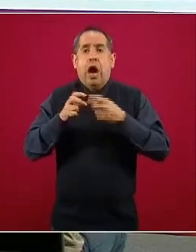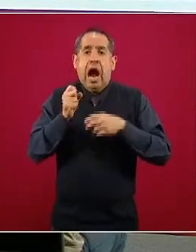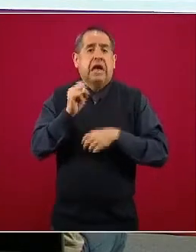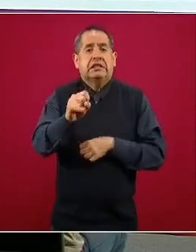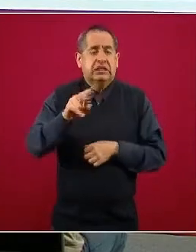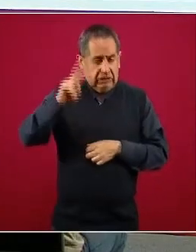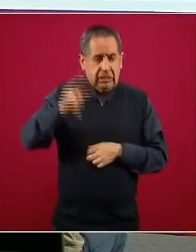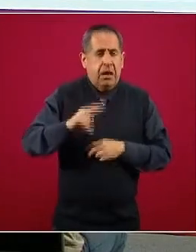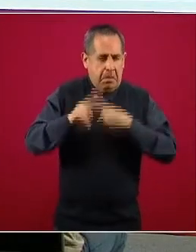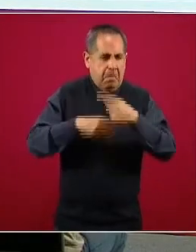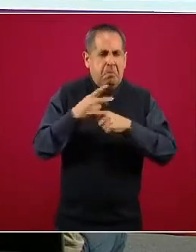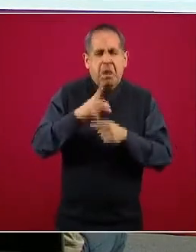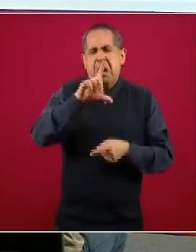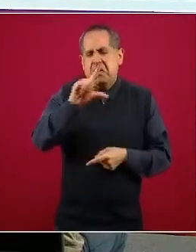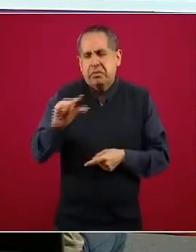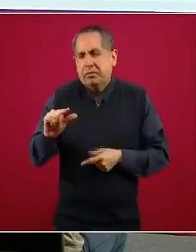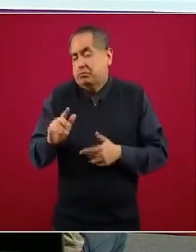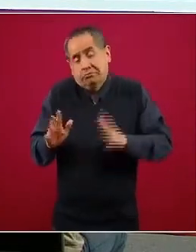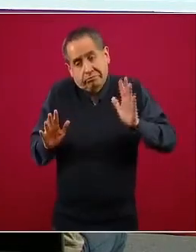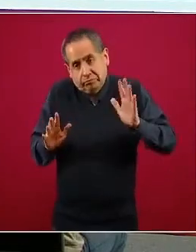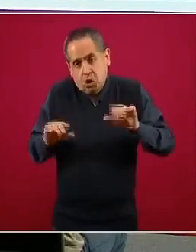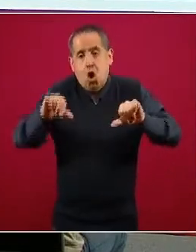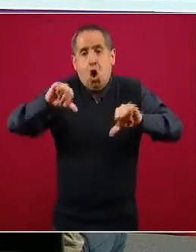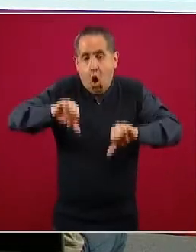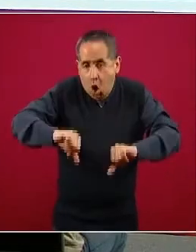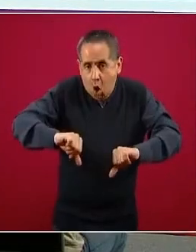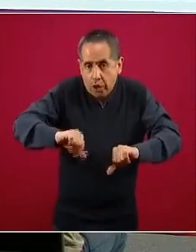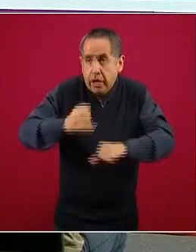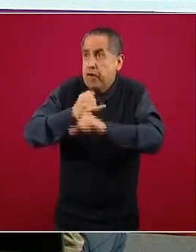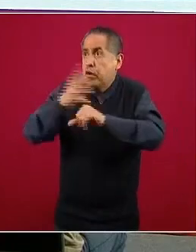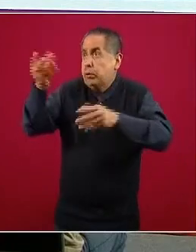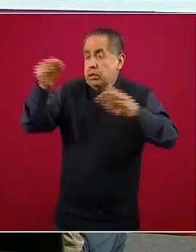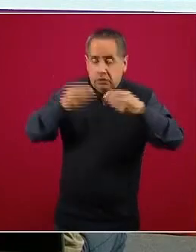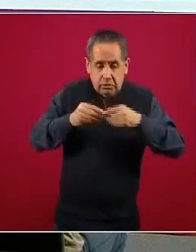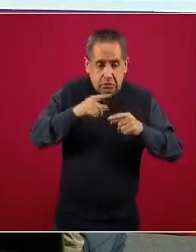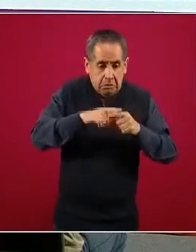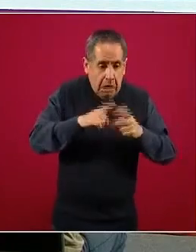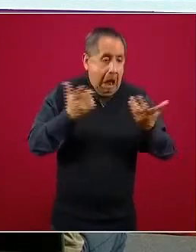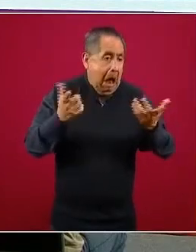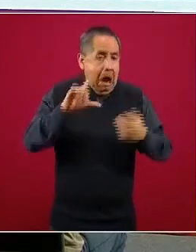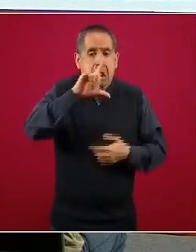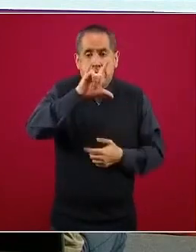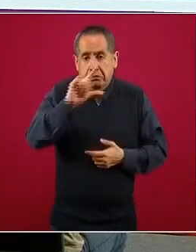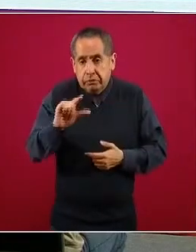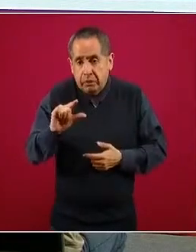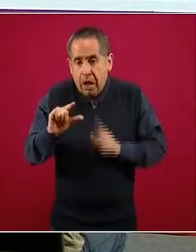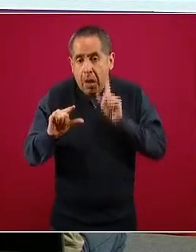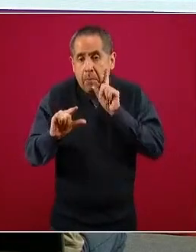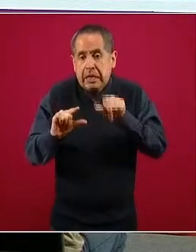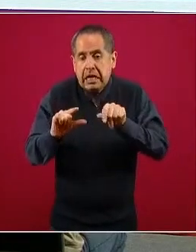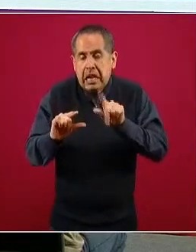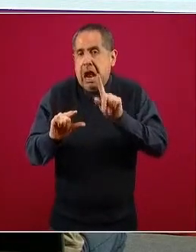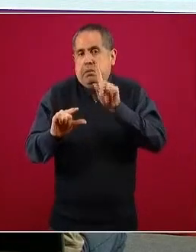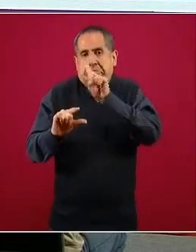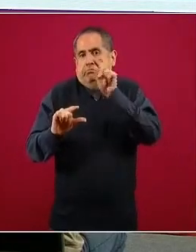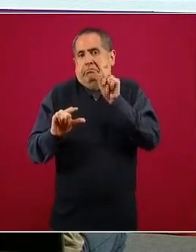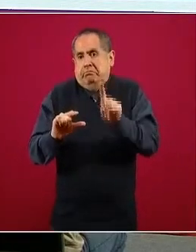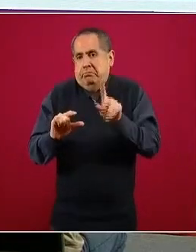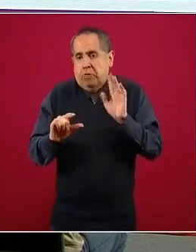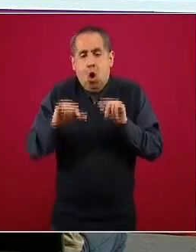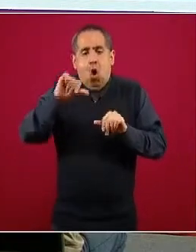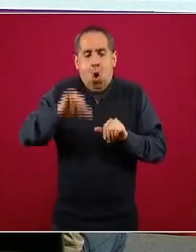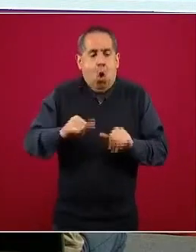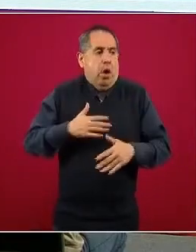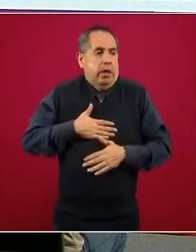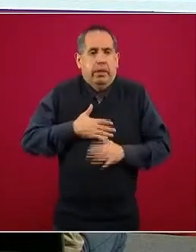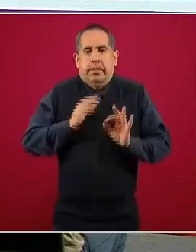así será. Lo que estamos diciendo es que hoy, de acuerdo con la información disponible, vemos este comportamiento y hoy eso es una noticia